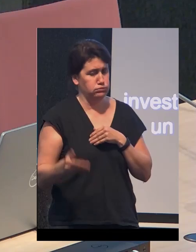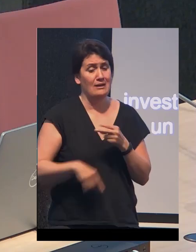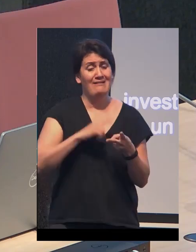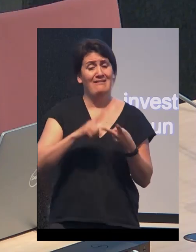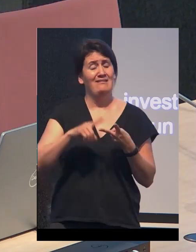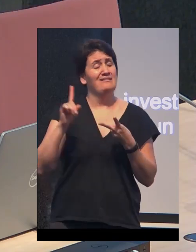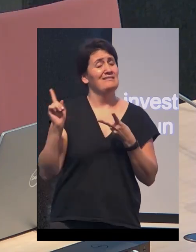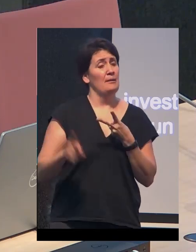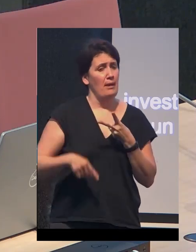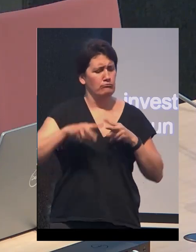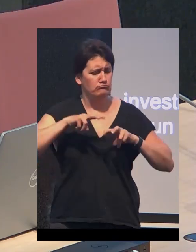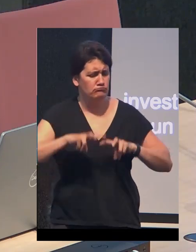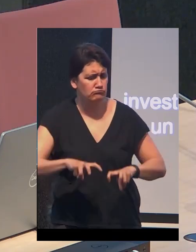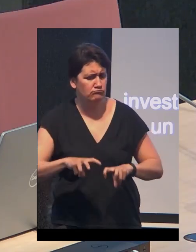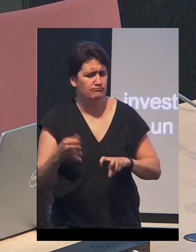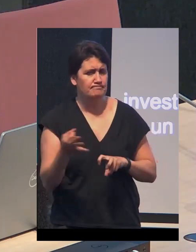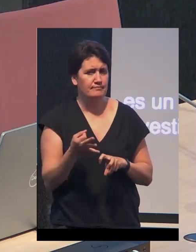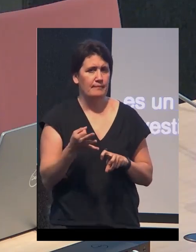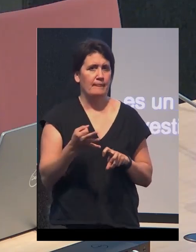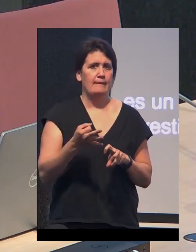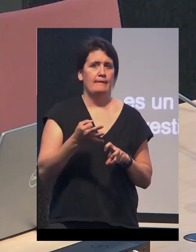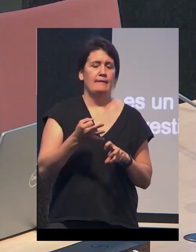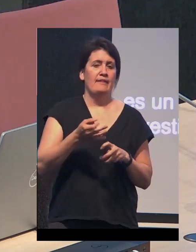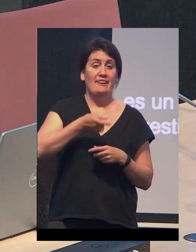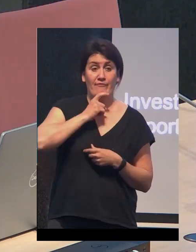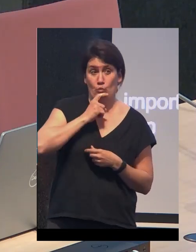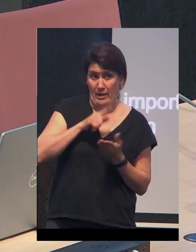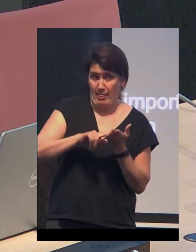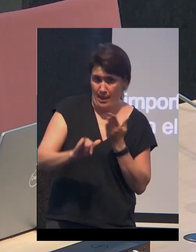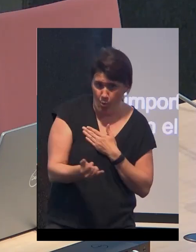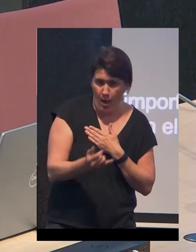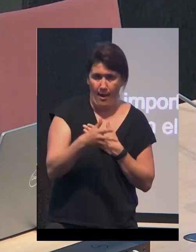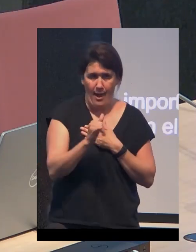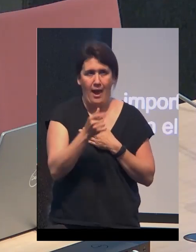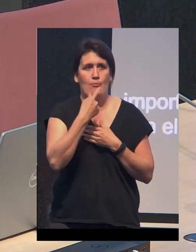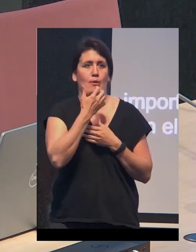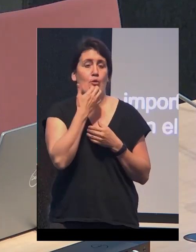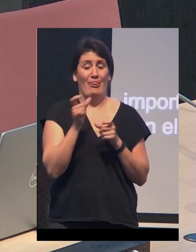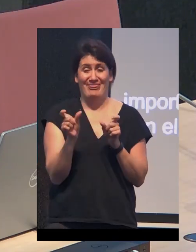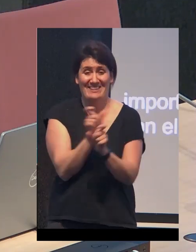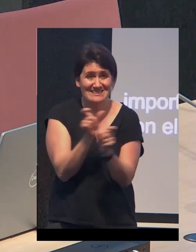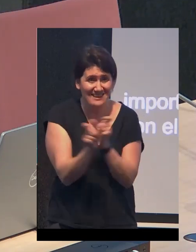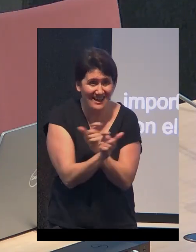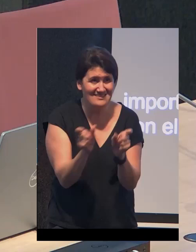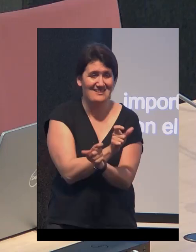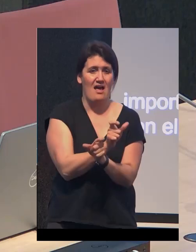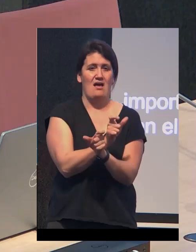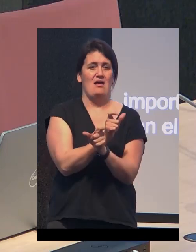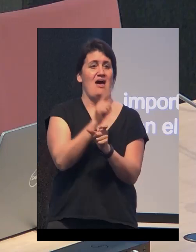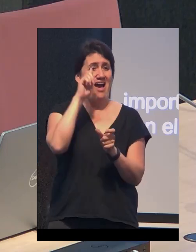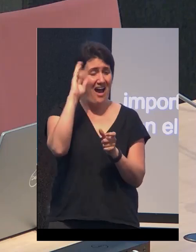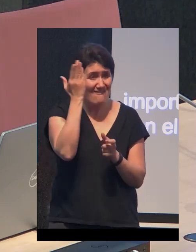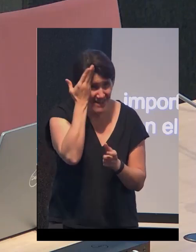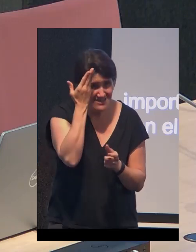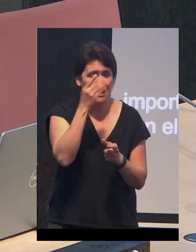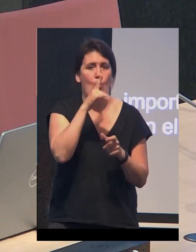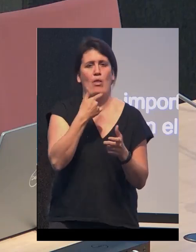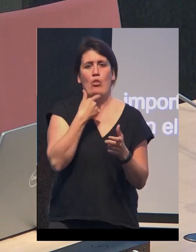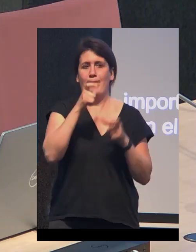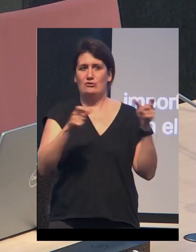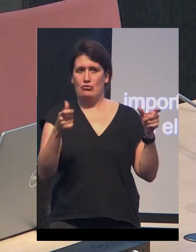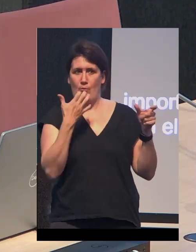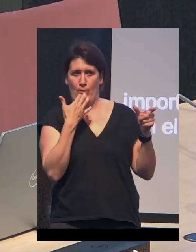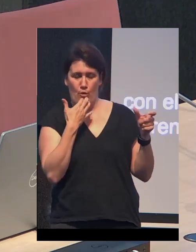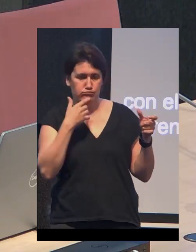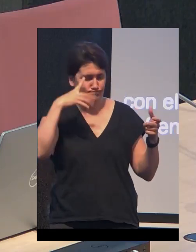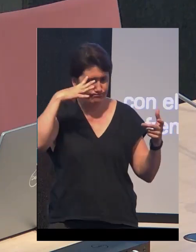investigamos dificultades con el lenguaje, la dislexia, la afasia, cuando las personas sufren